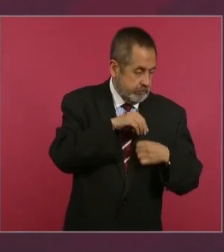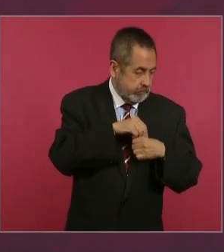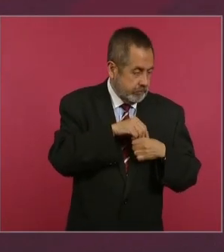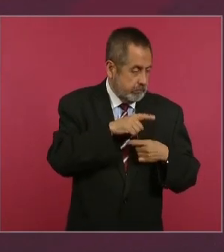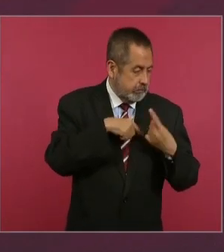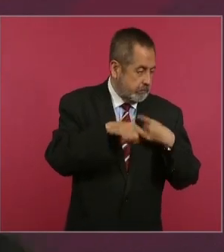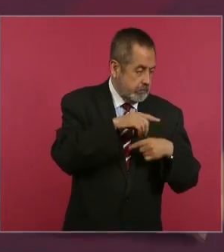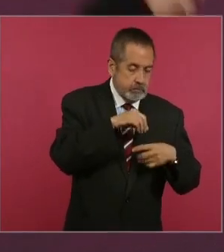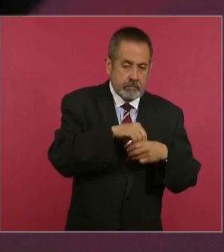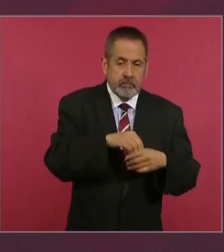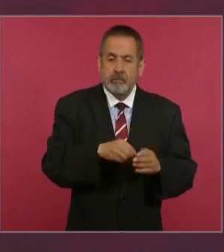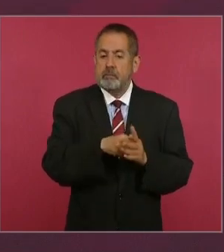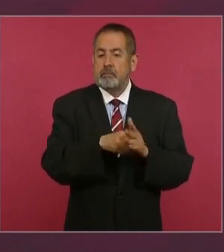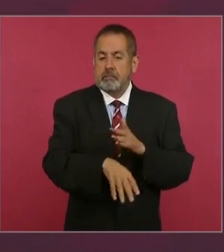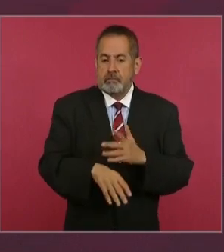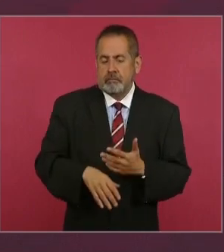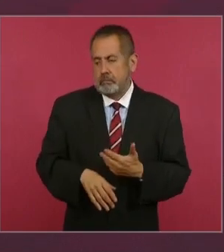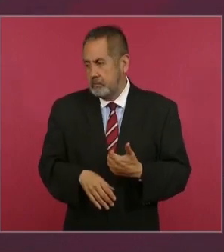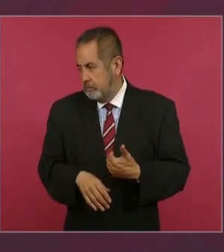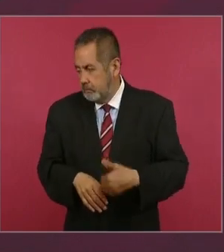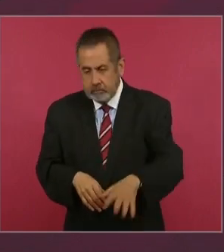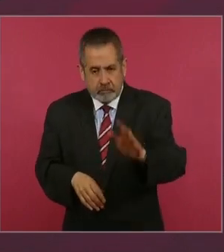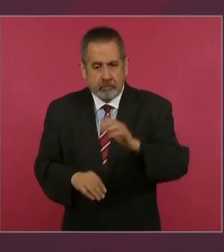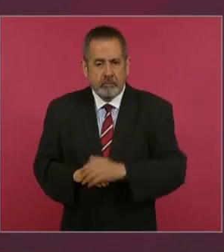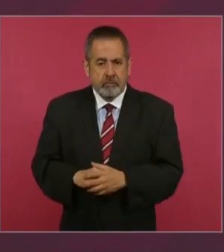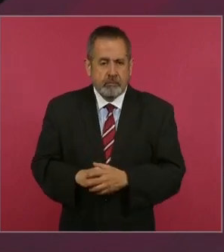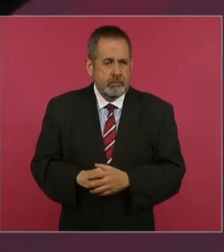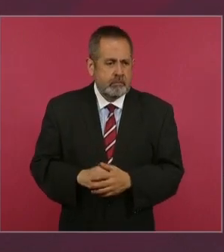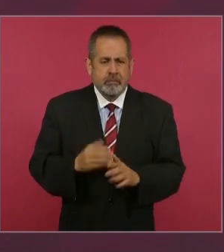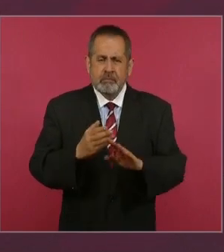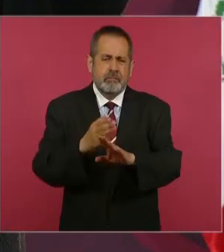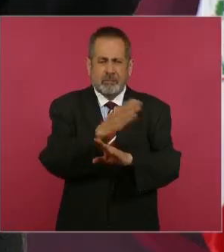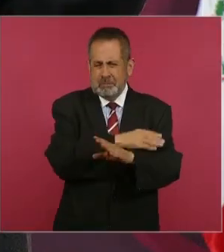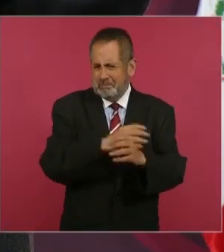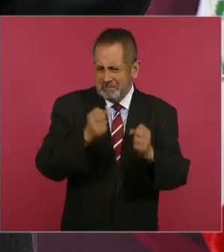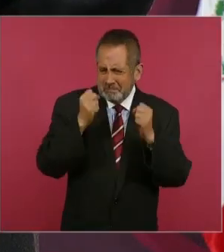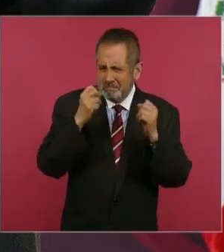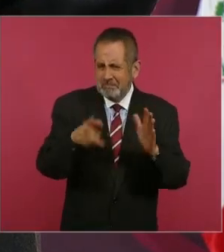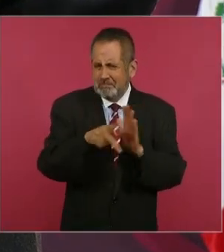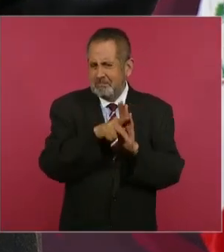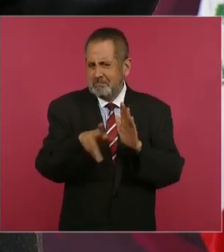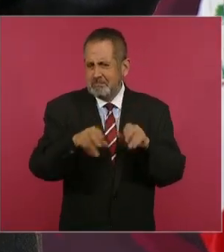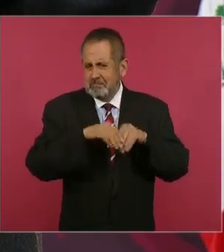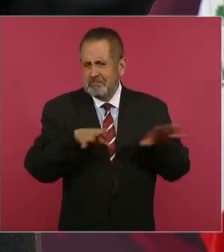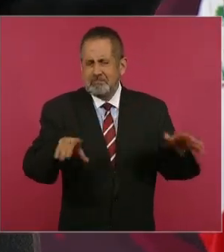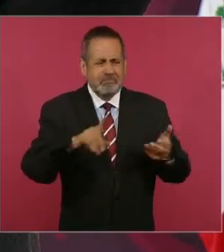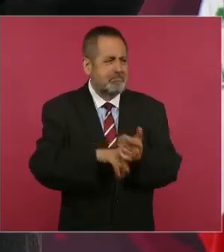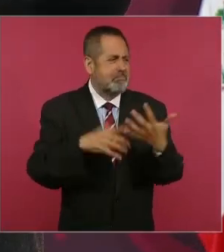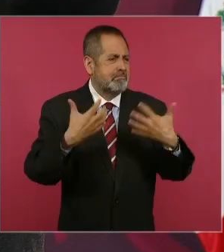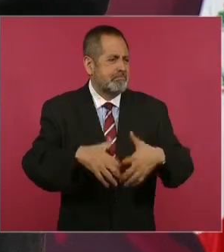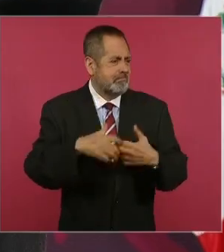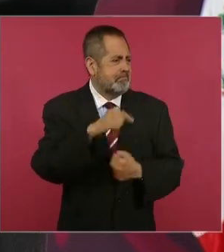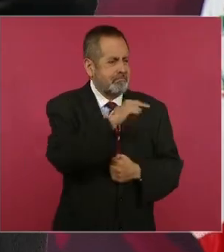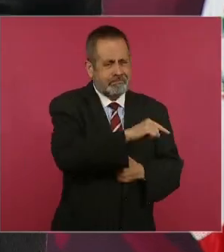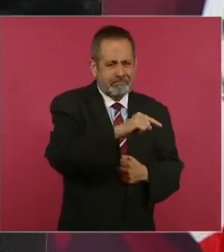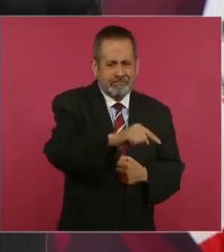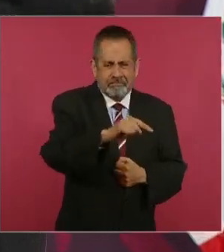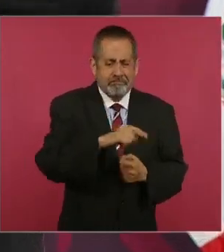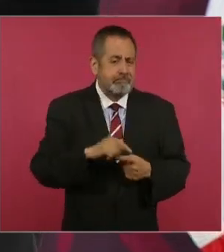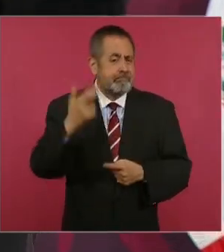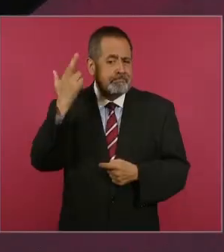sabía y cuántos periódicos habían muchísimos Y cuántas estaciones